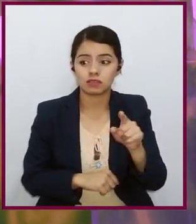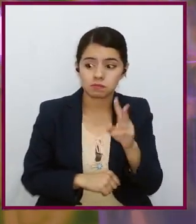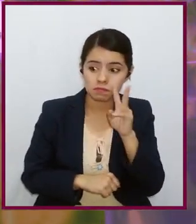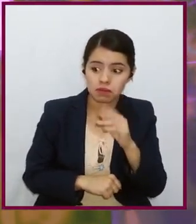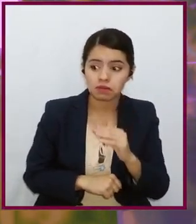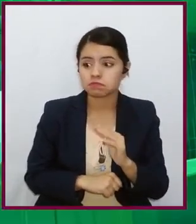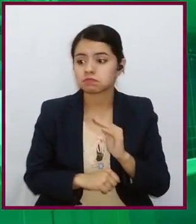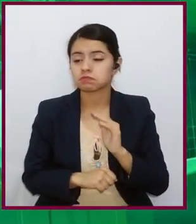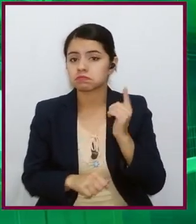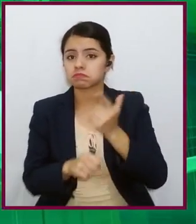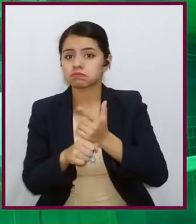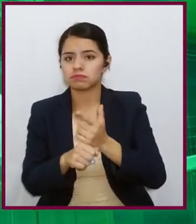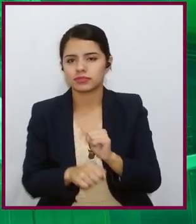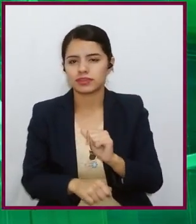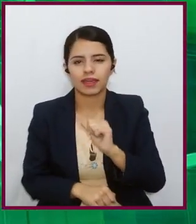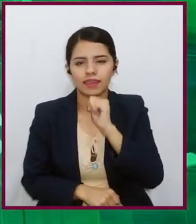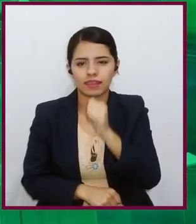¿Tocaron?